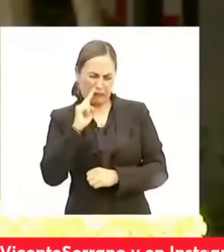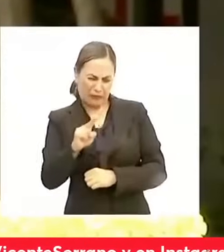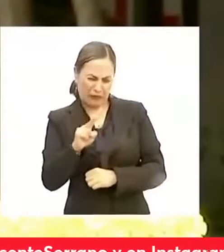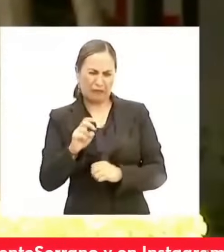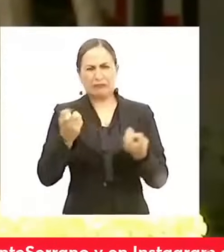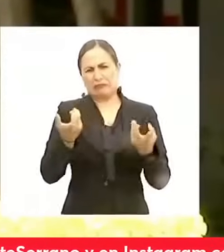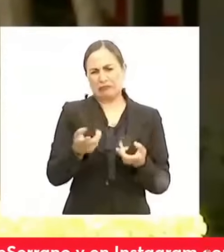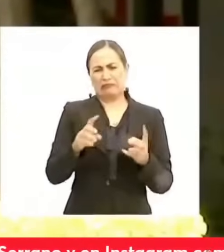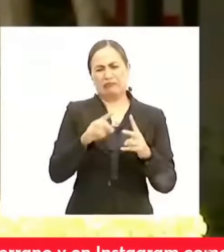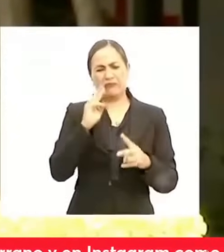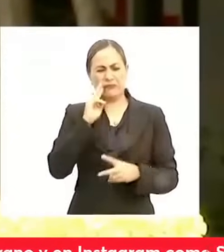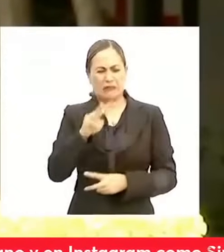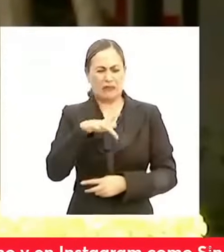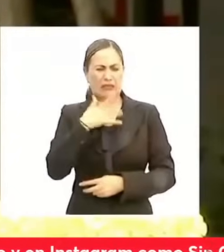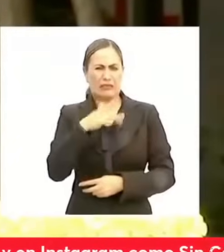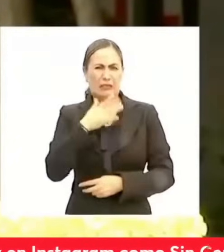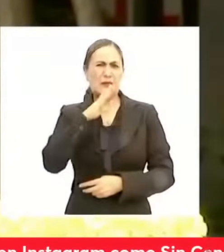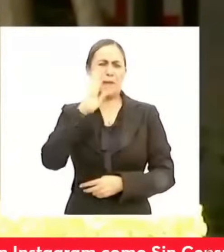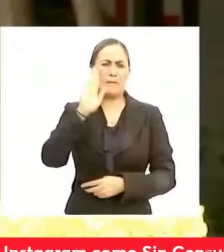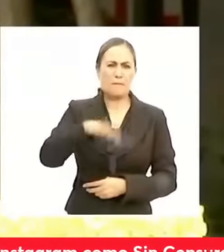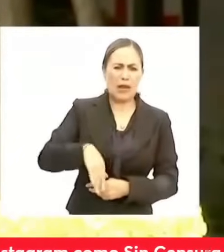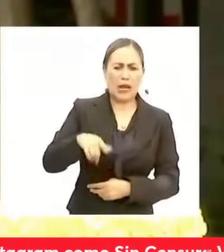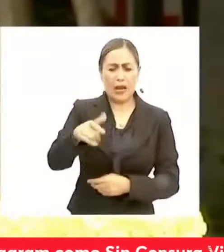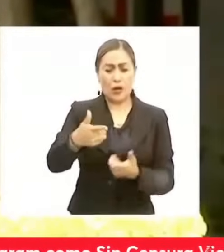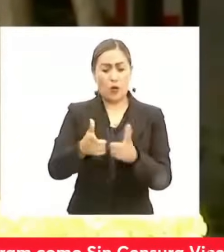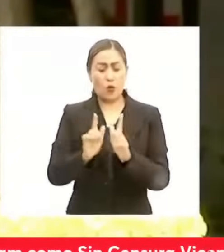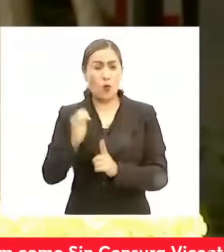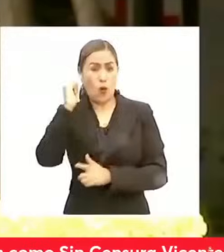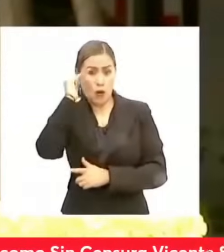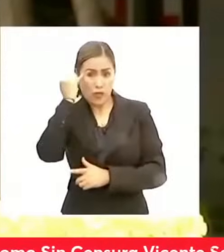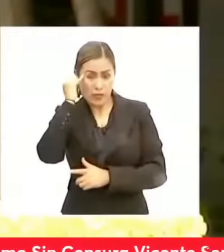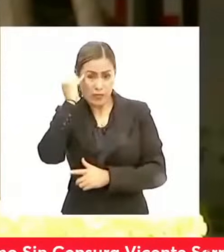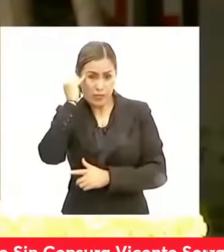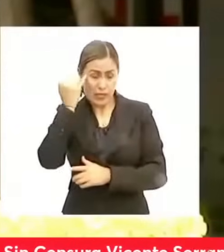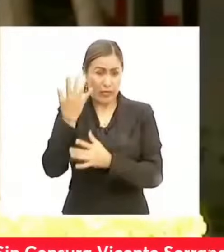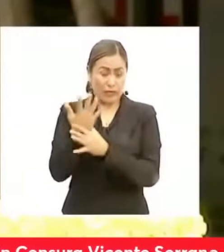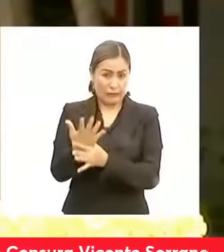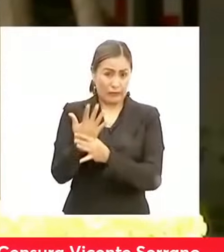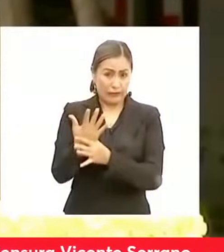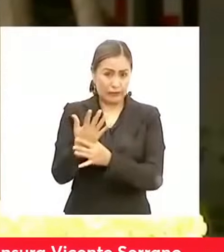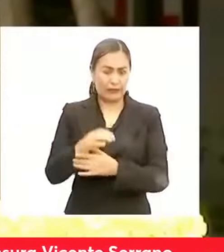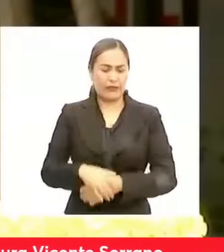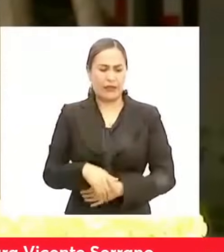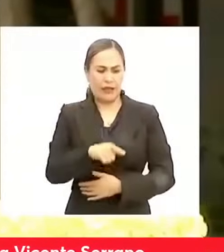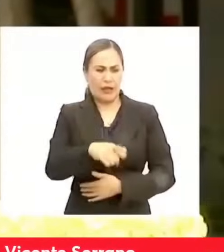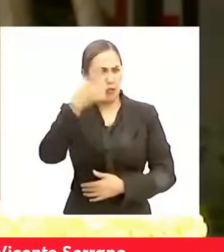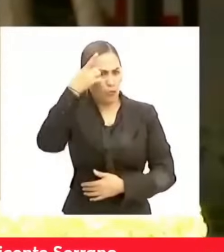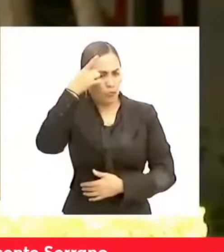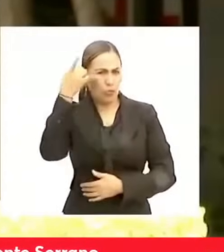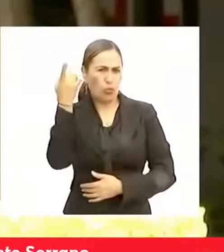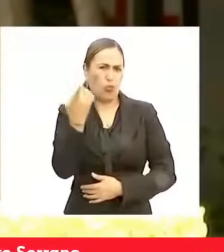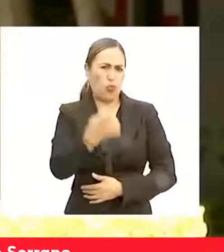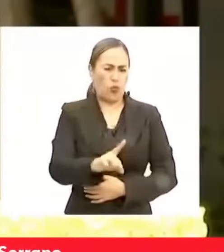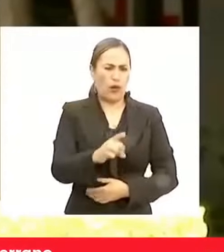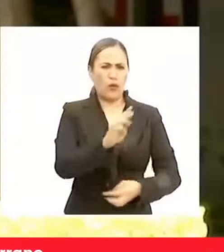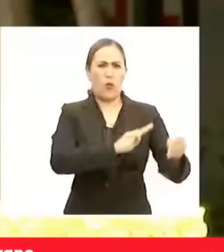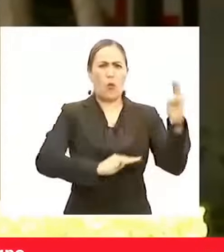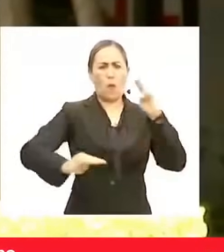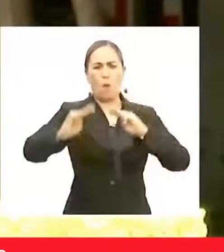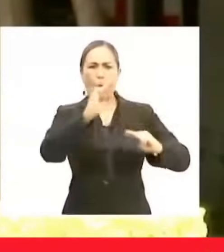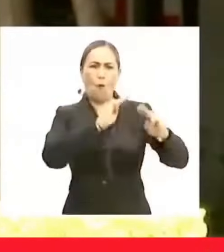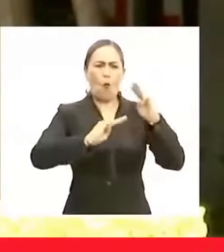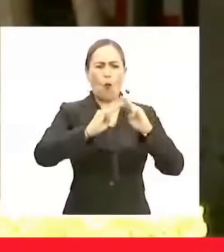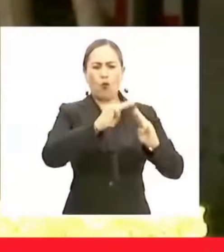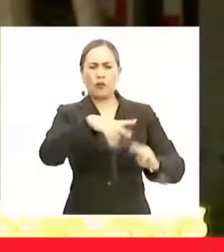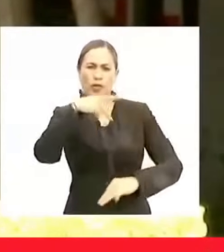Los indígenas chontales decían que era del dueño del monte y quien